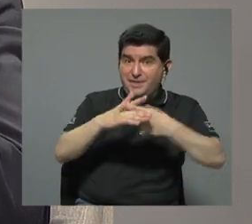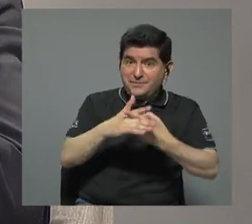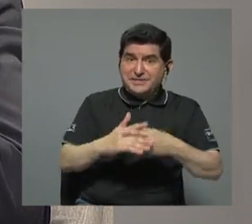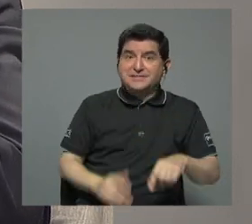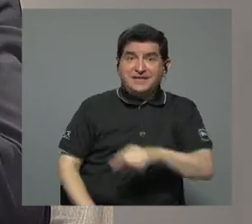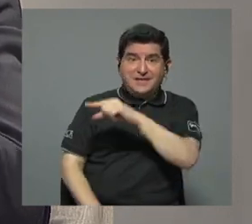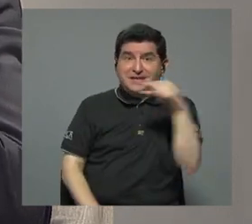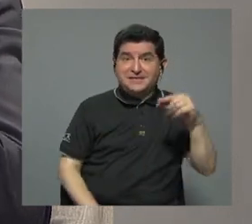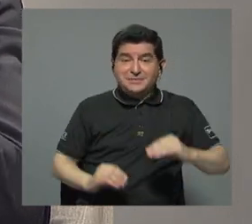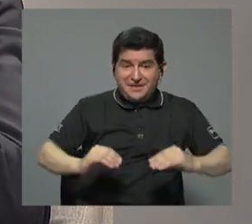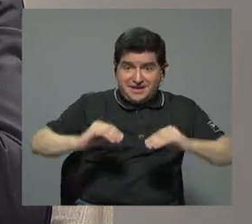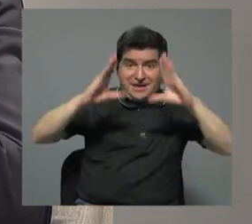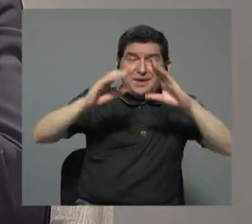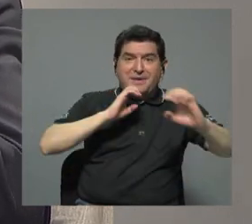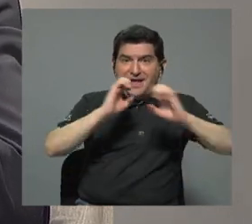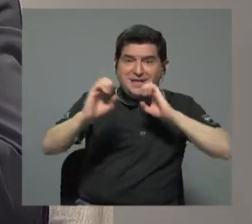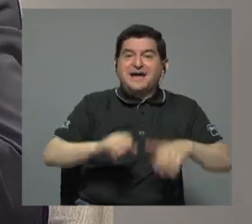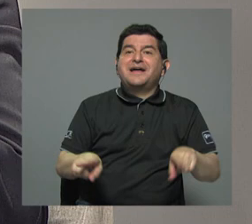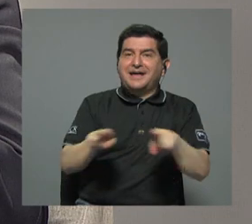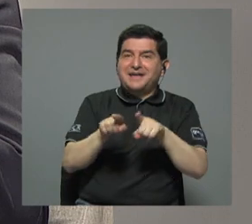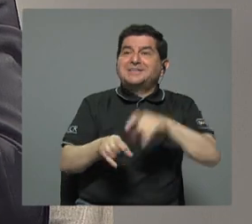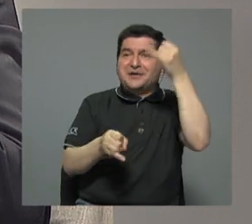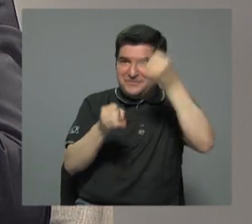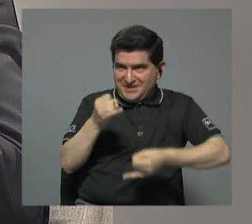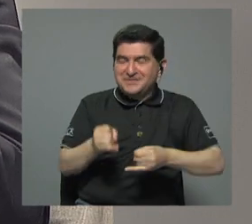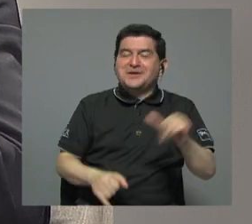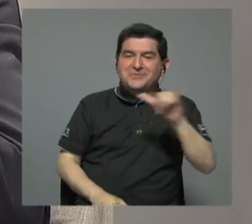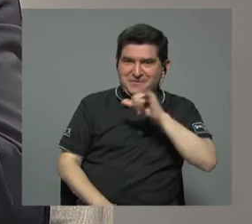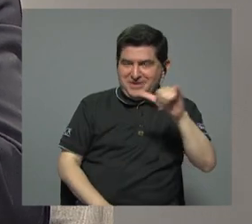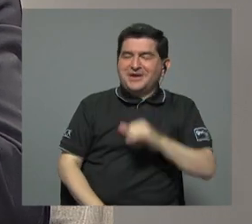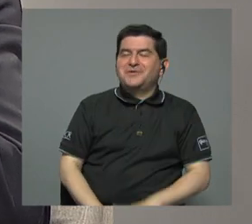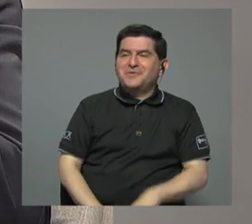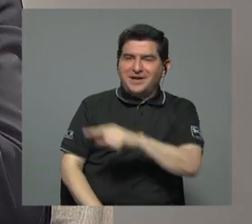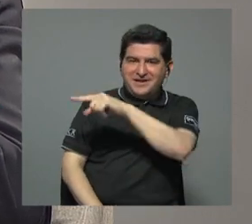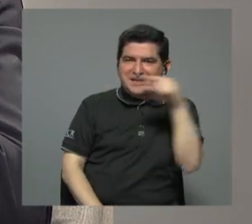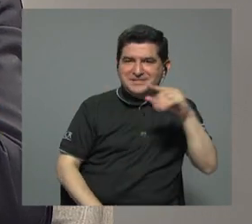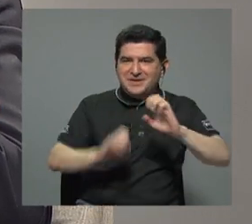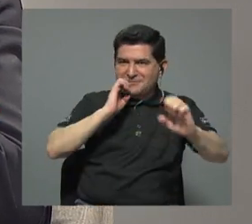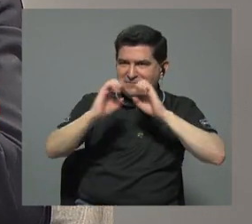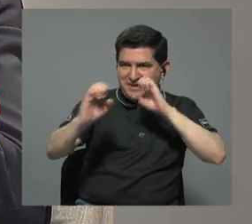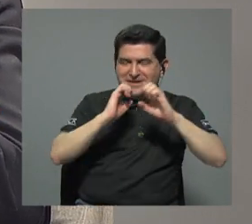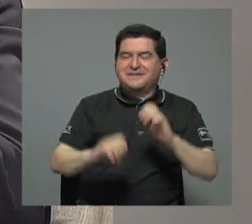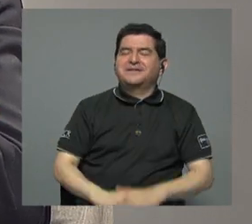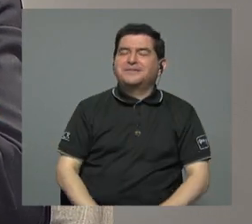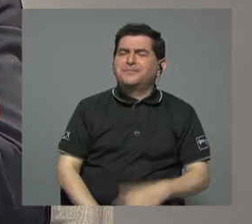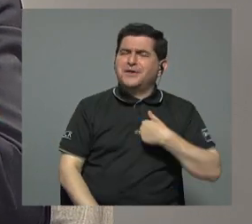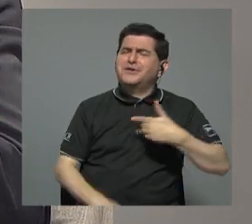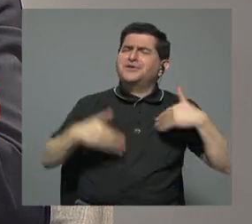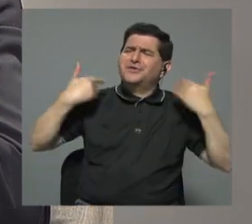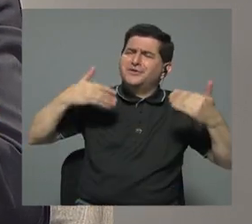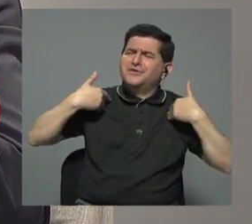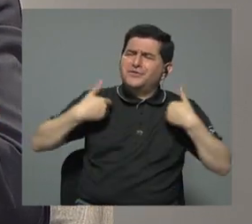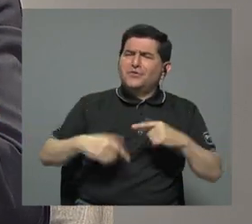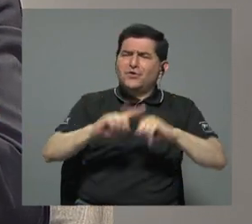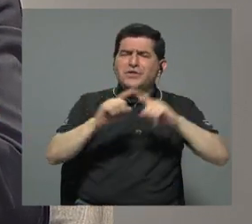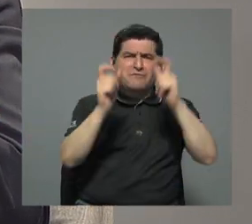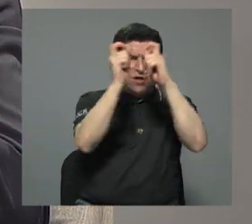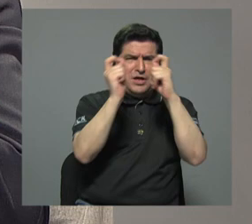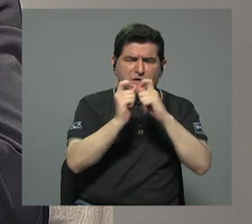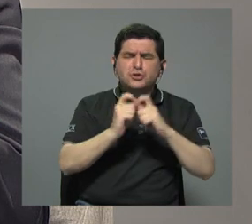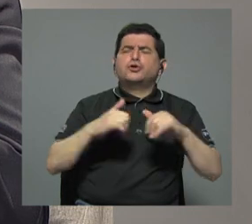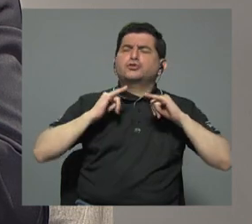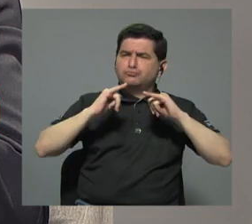entrevistas matutinas y terminamos esta semana también entrevistas y me alegra mucho porque encuentro muchos puntos de